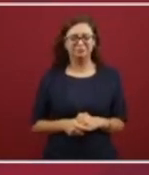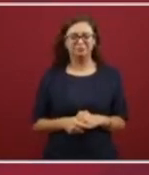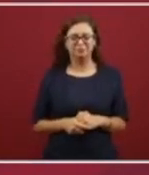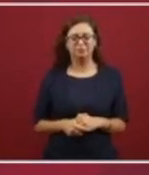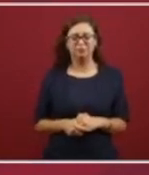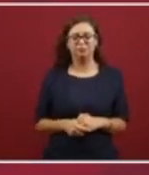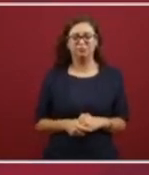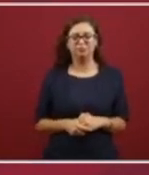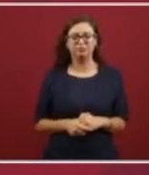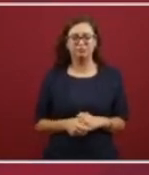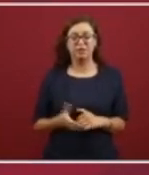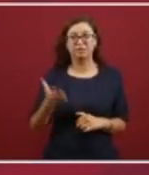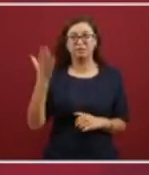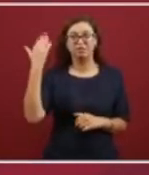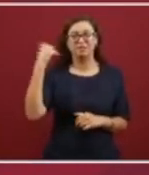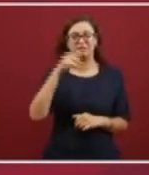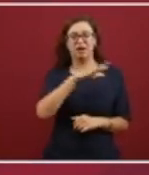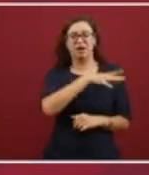Luis Crescencio